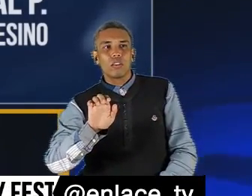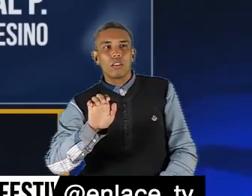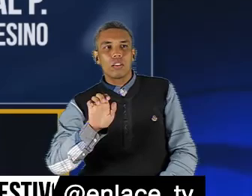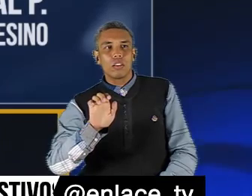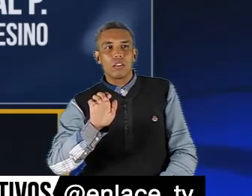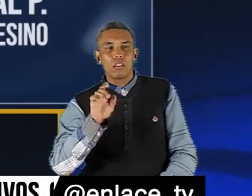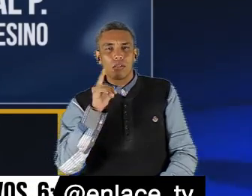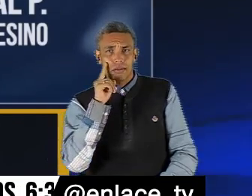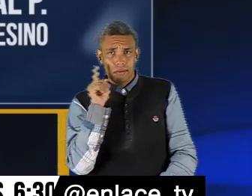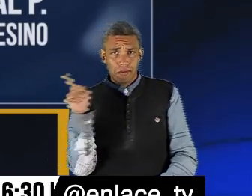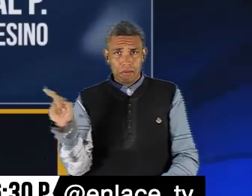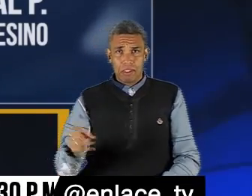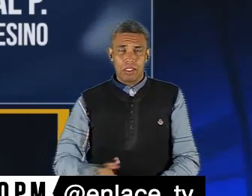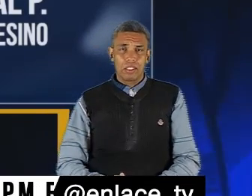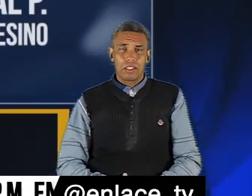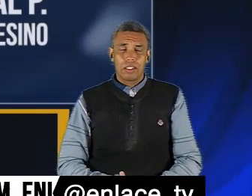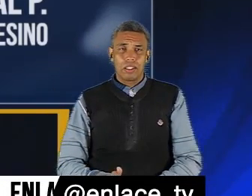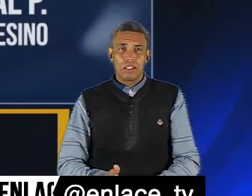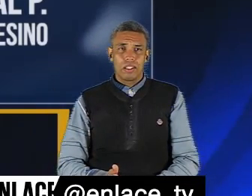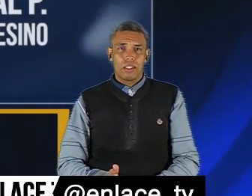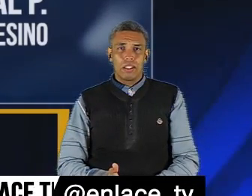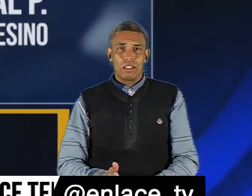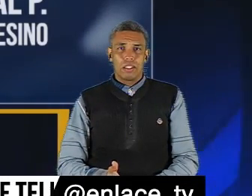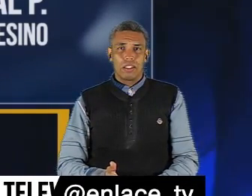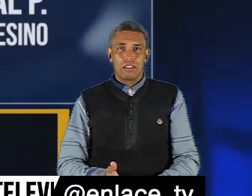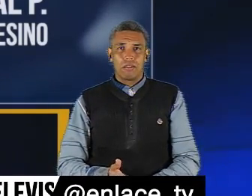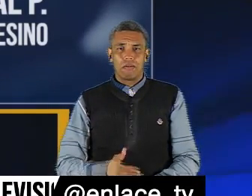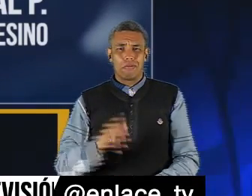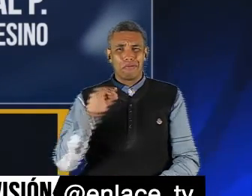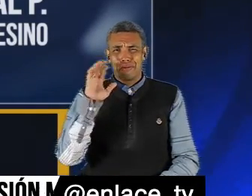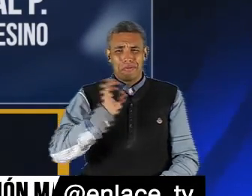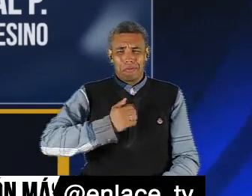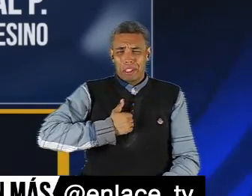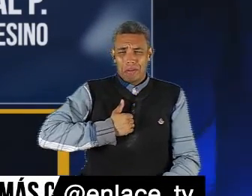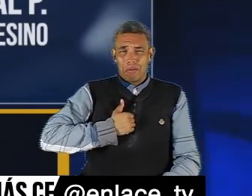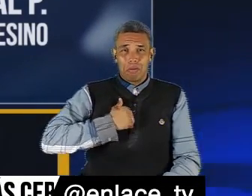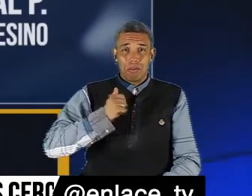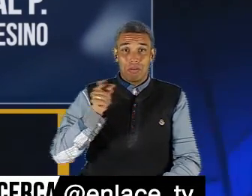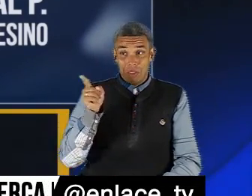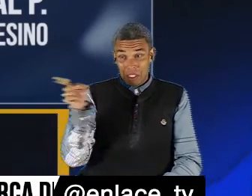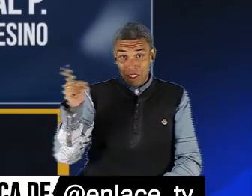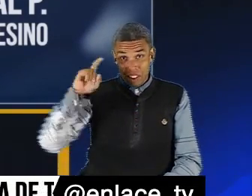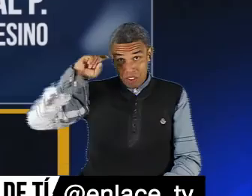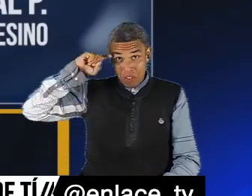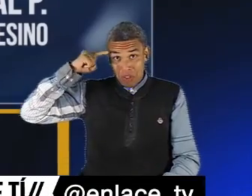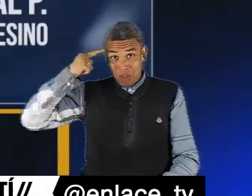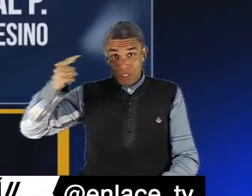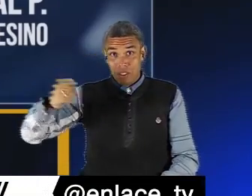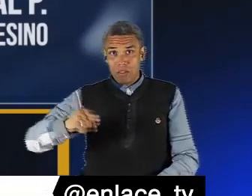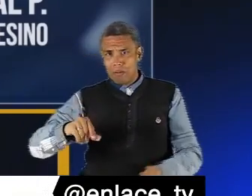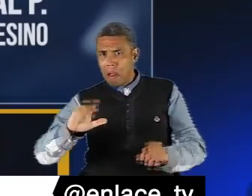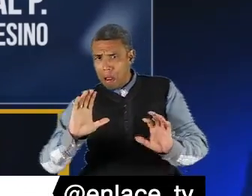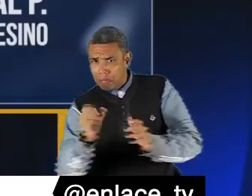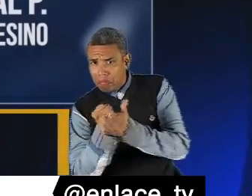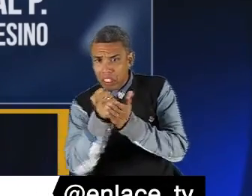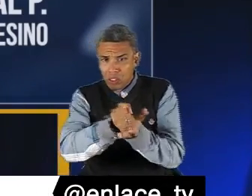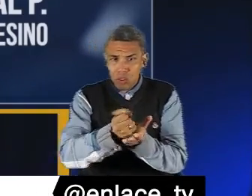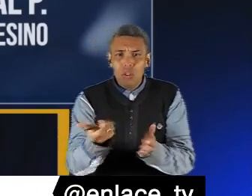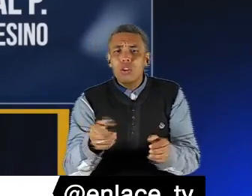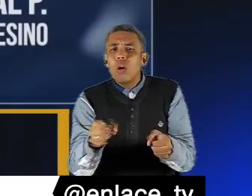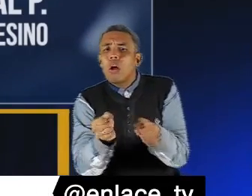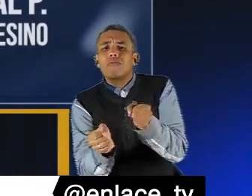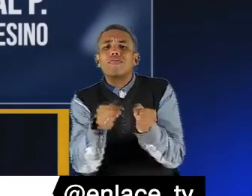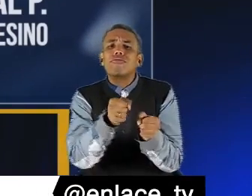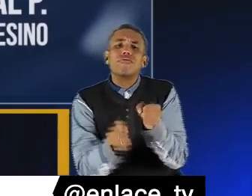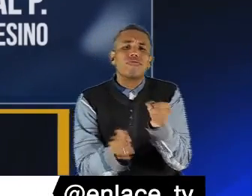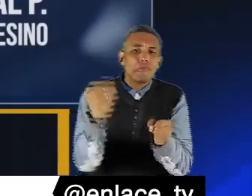por nuestros medios el retorno, ya que a pesar de el gobierno departamental